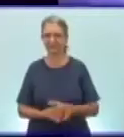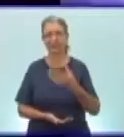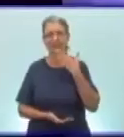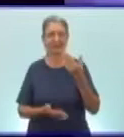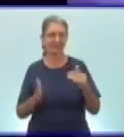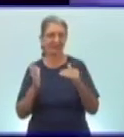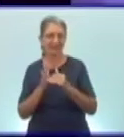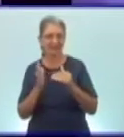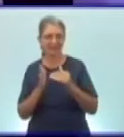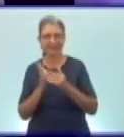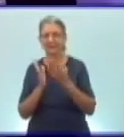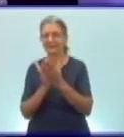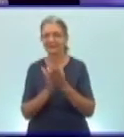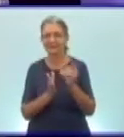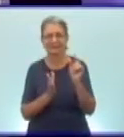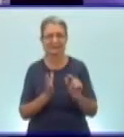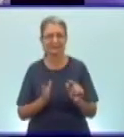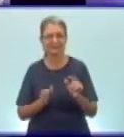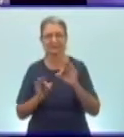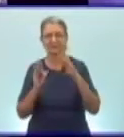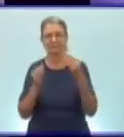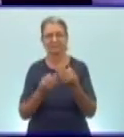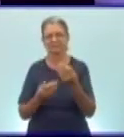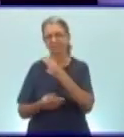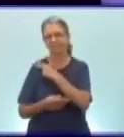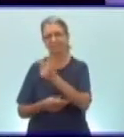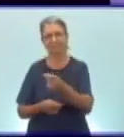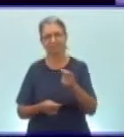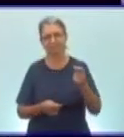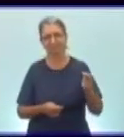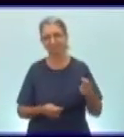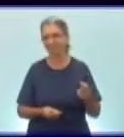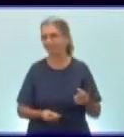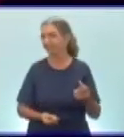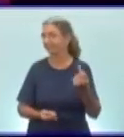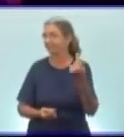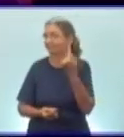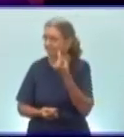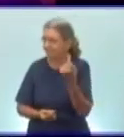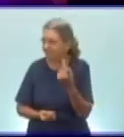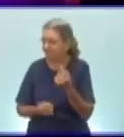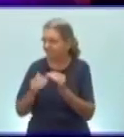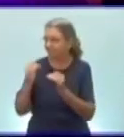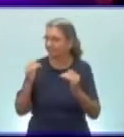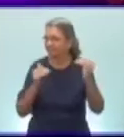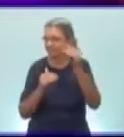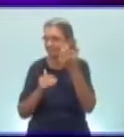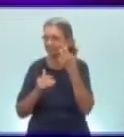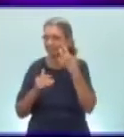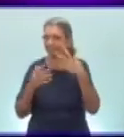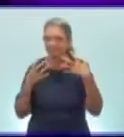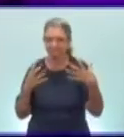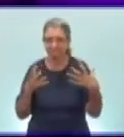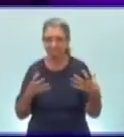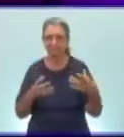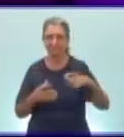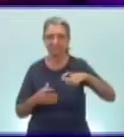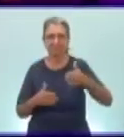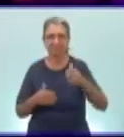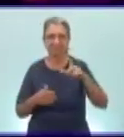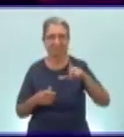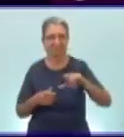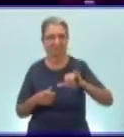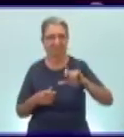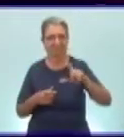tardes, estudiantes, familiares y docentes. Uno de los grandes descubrimientos de Galileo Galilei fue precisamente el descubrir